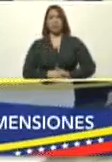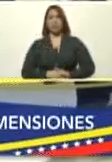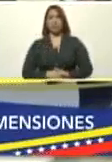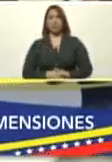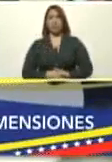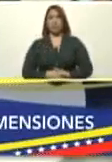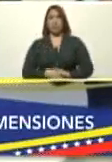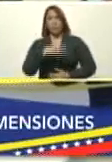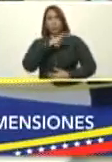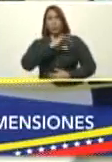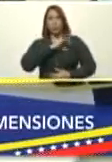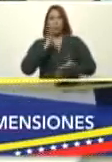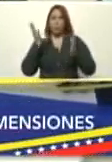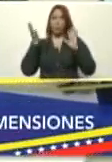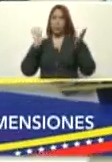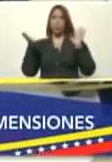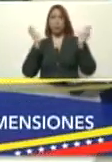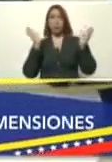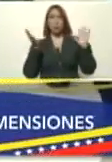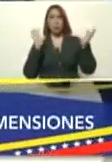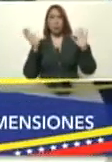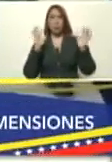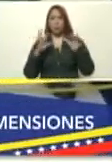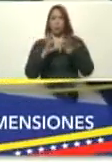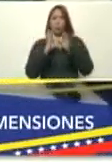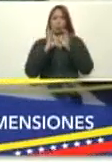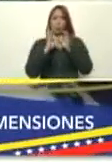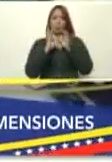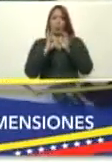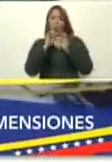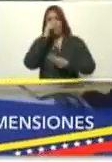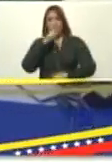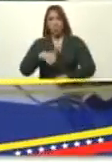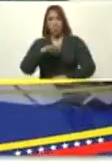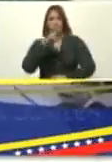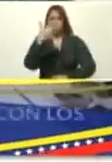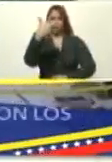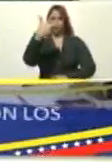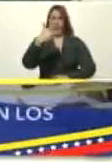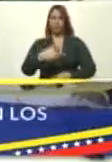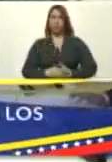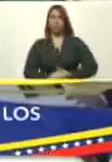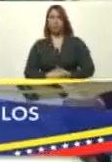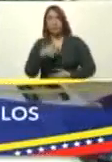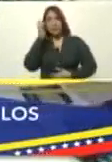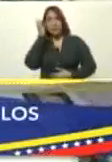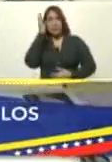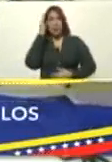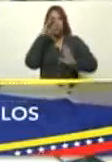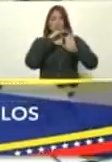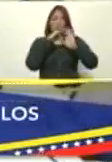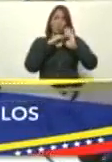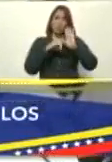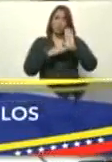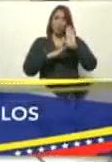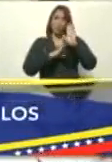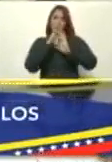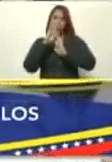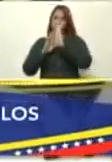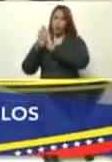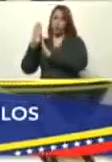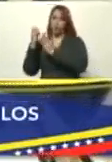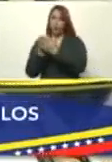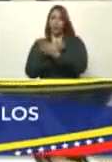la socialización, pues, el vínculo del pueblo. Tercer éxito, crear condiciones para el crecimiento